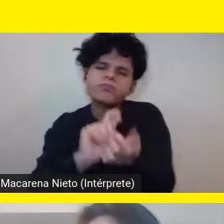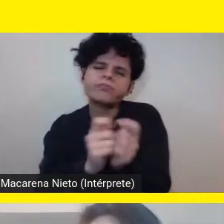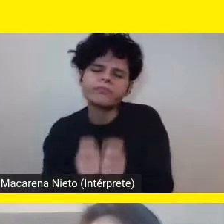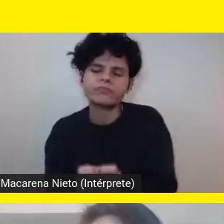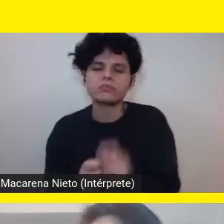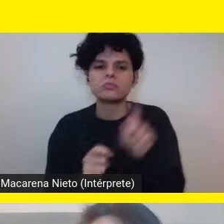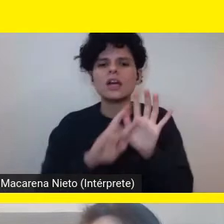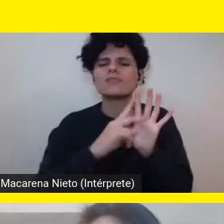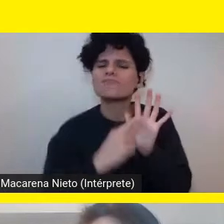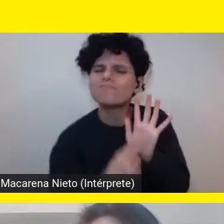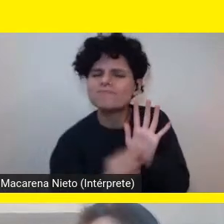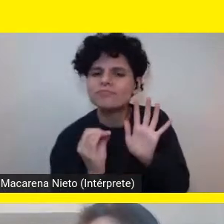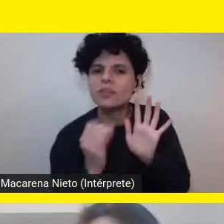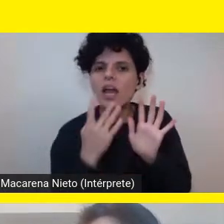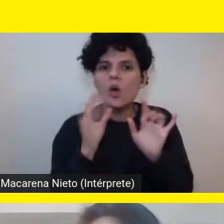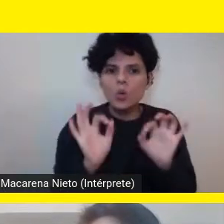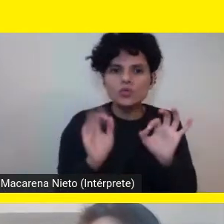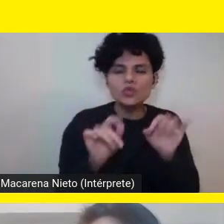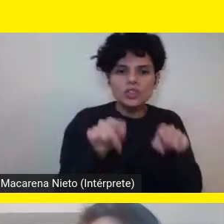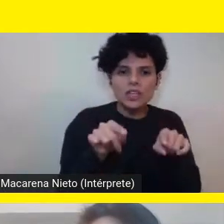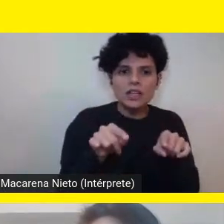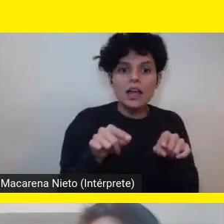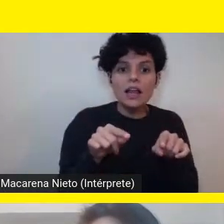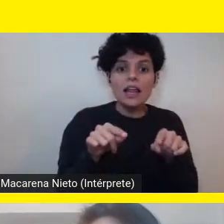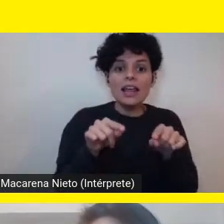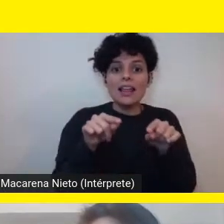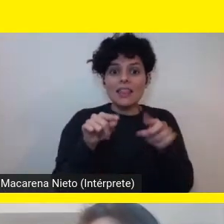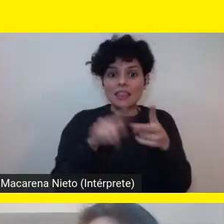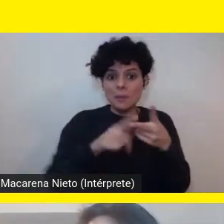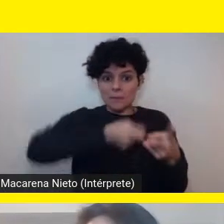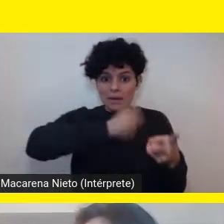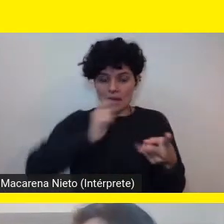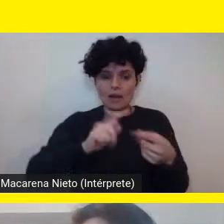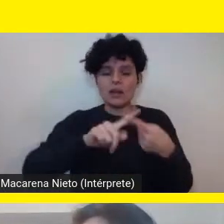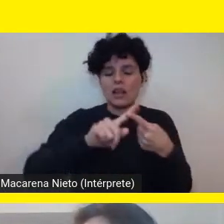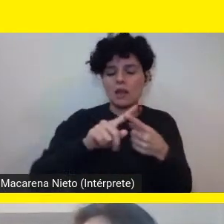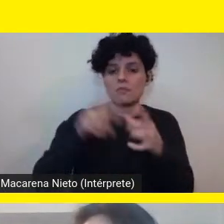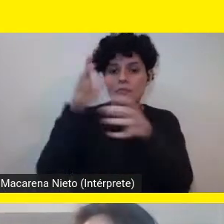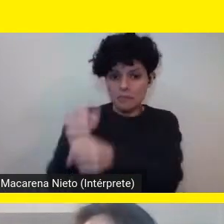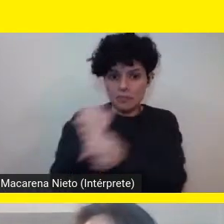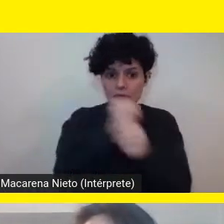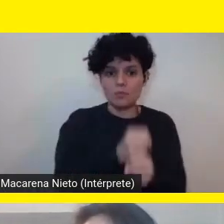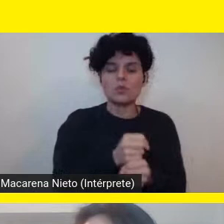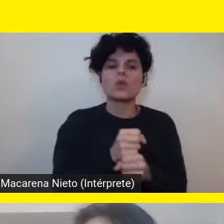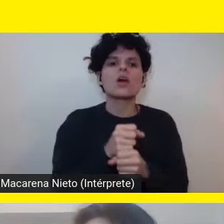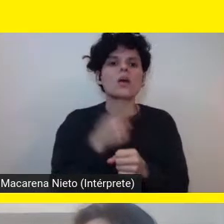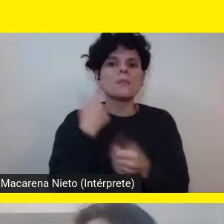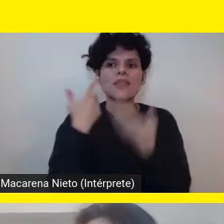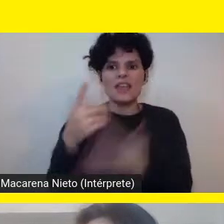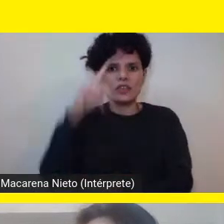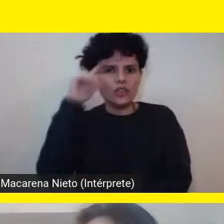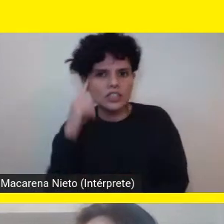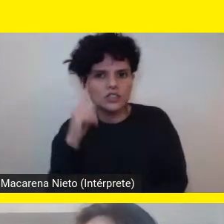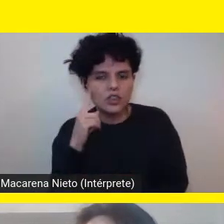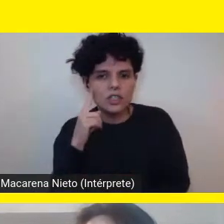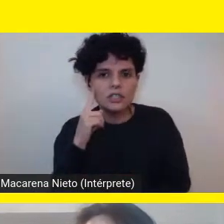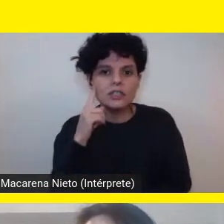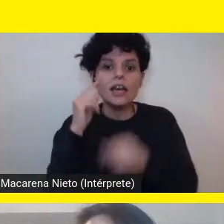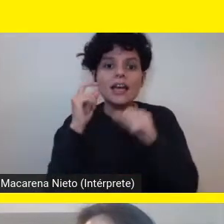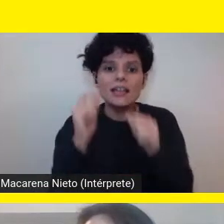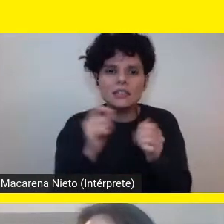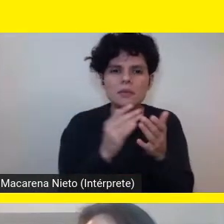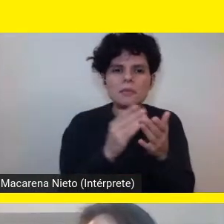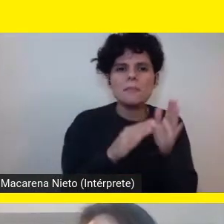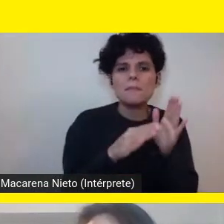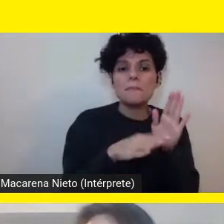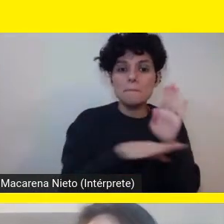delito que afectó, por ejemplo, a Aide, que es aplicación de tormento a premio ilegítimo, causando lesiones, a una pena que va específicamente